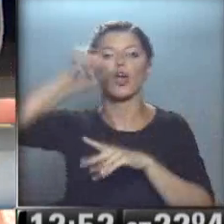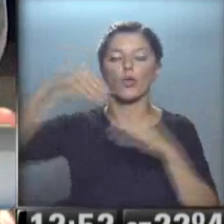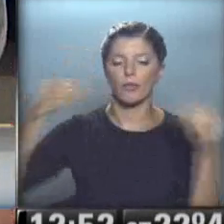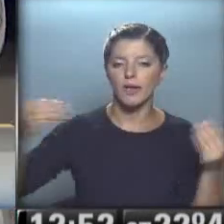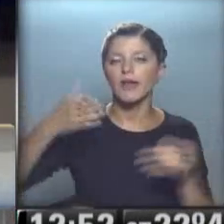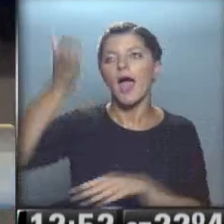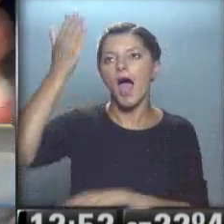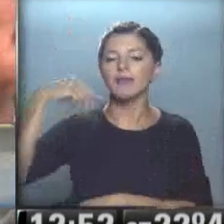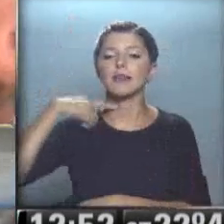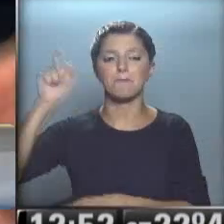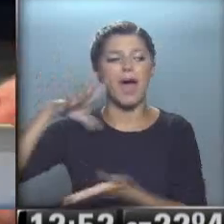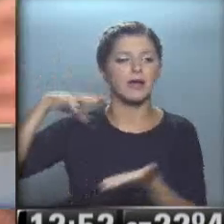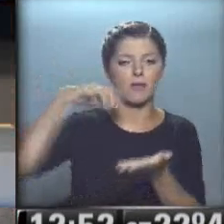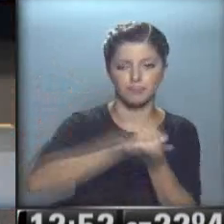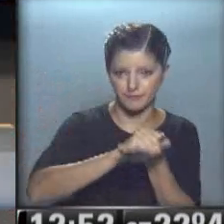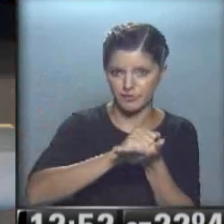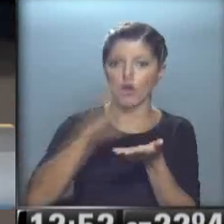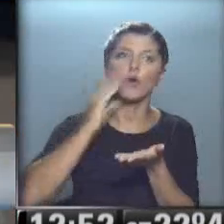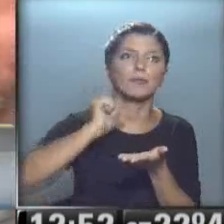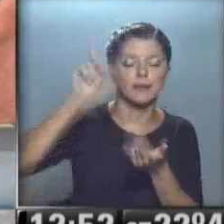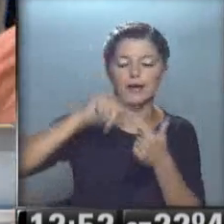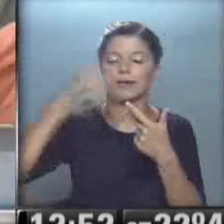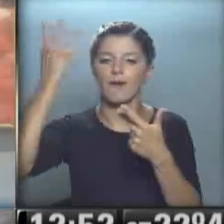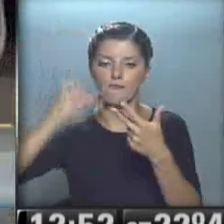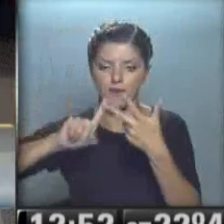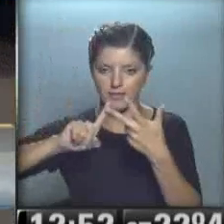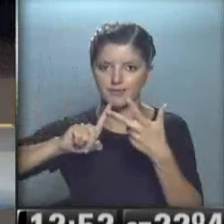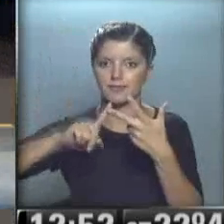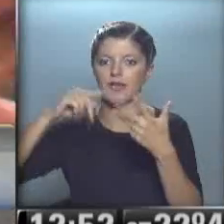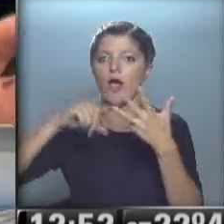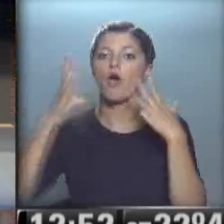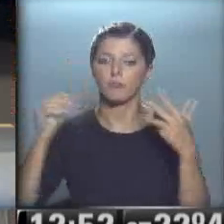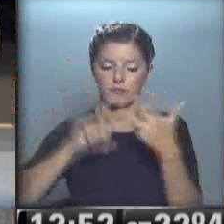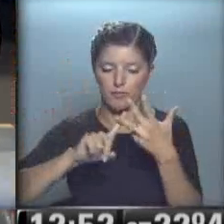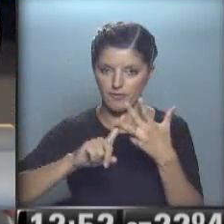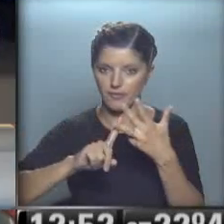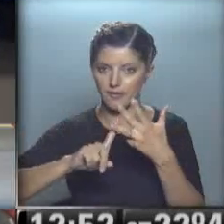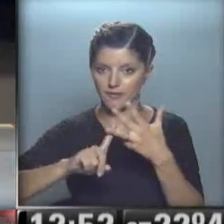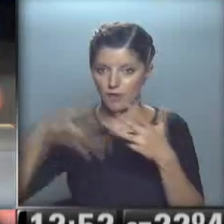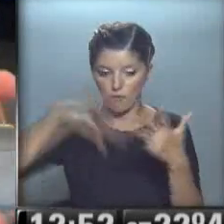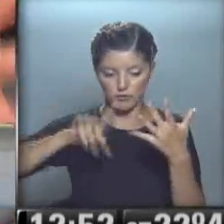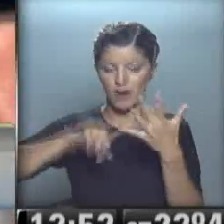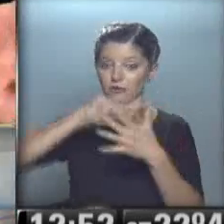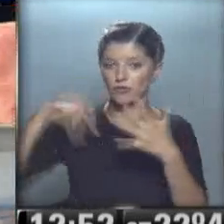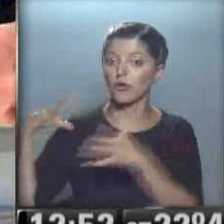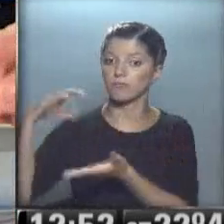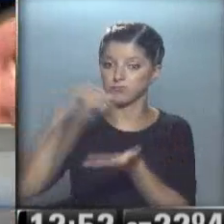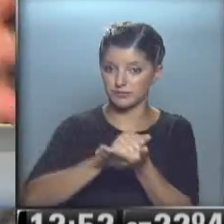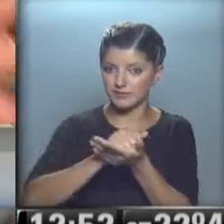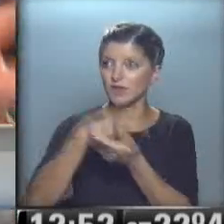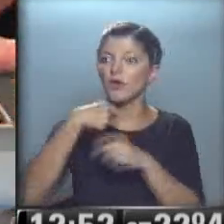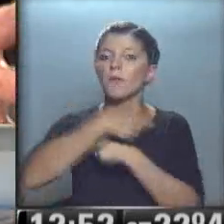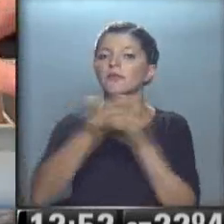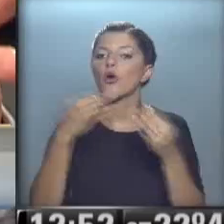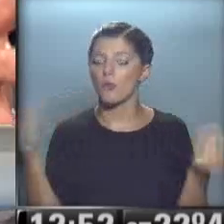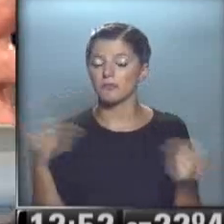ocupación española británica francesa holandesa portuguesa Cómo se repartió el territorio y parece increíble